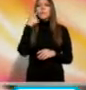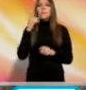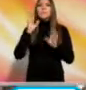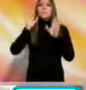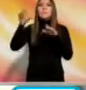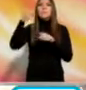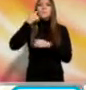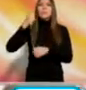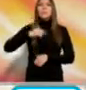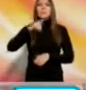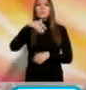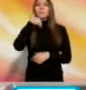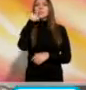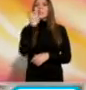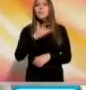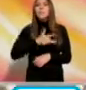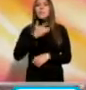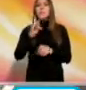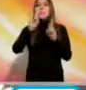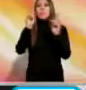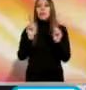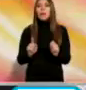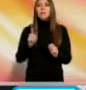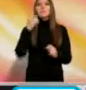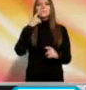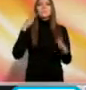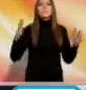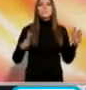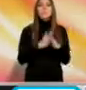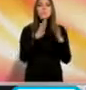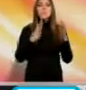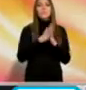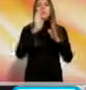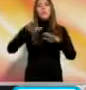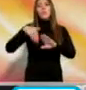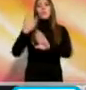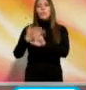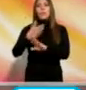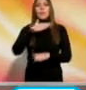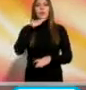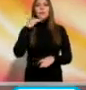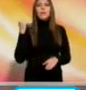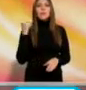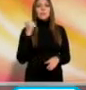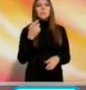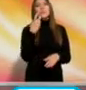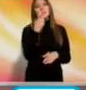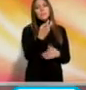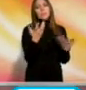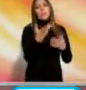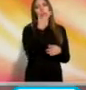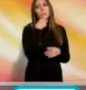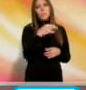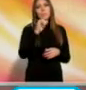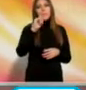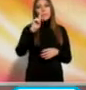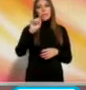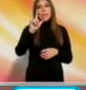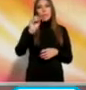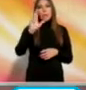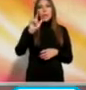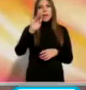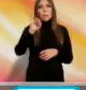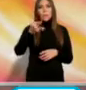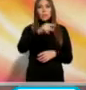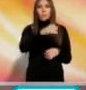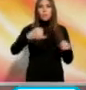la democracia y la paz, luchando contra los alemanes. Entonces, eso hizo Italo Calvino cuando era muy joven,